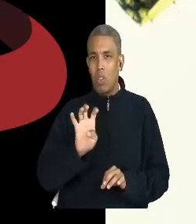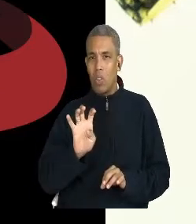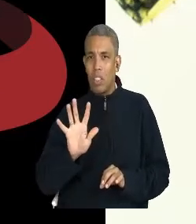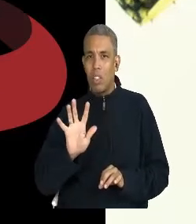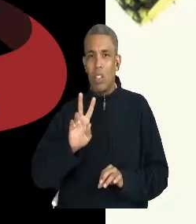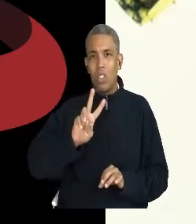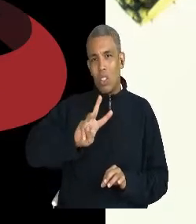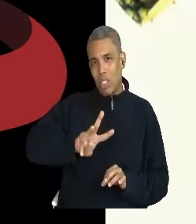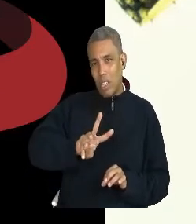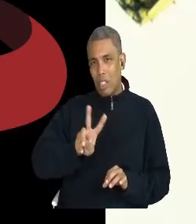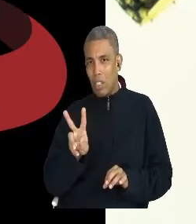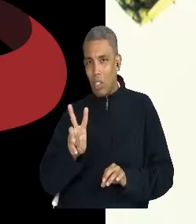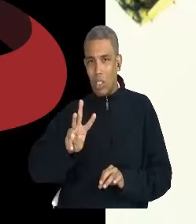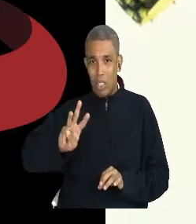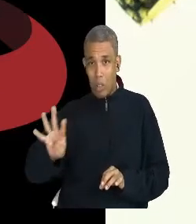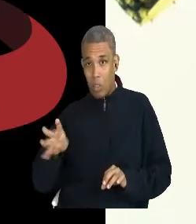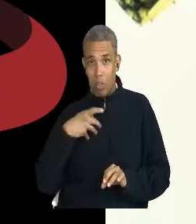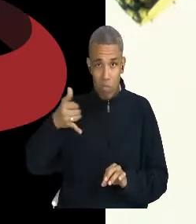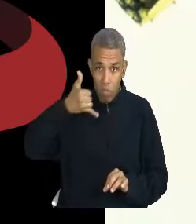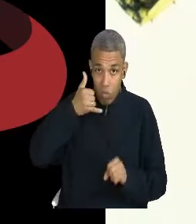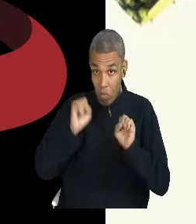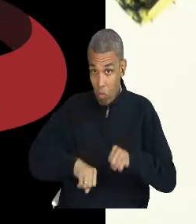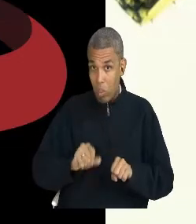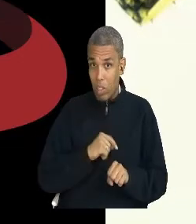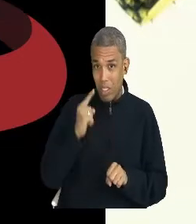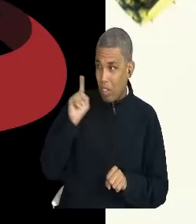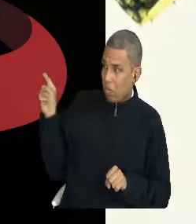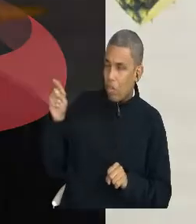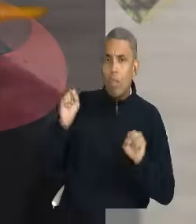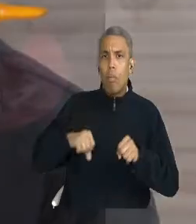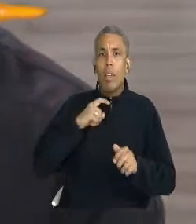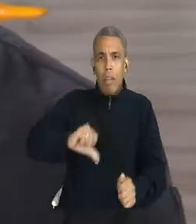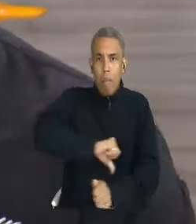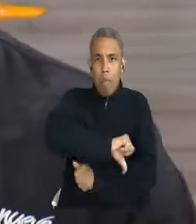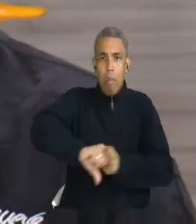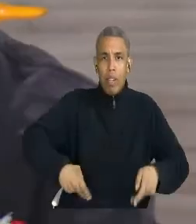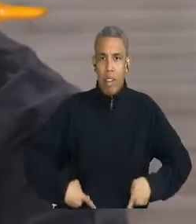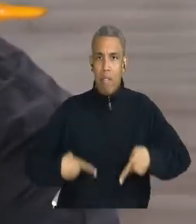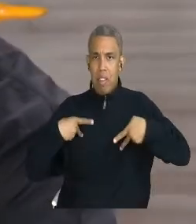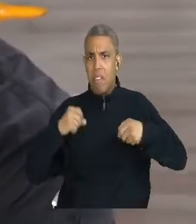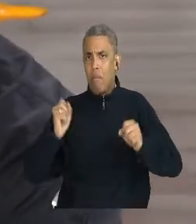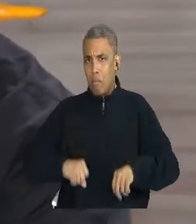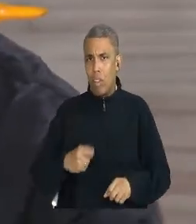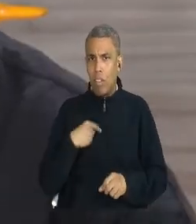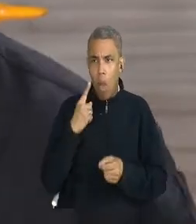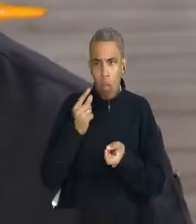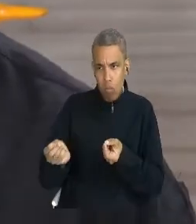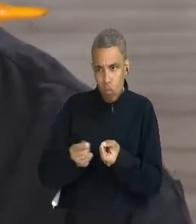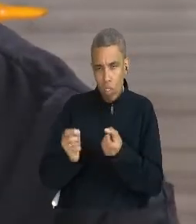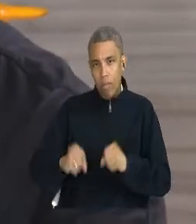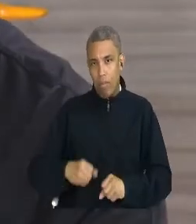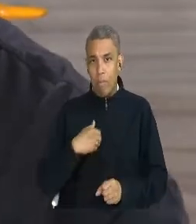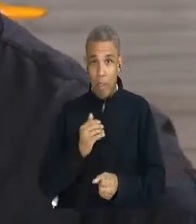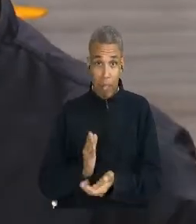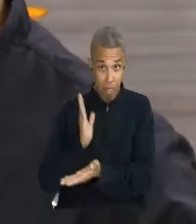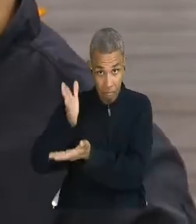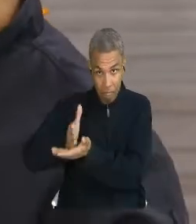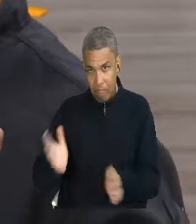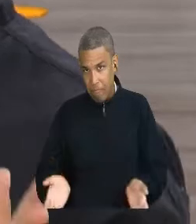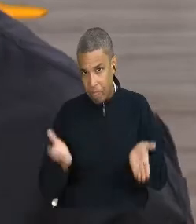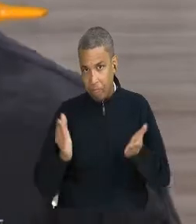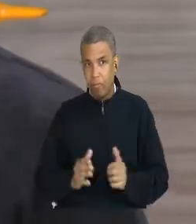310-295-3234. Cordial invitación para que visiten Mr. Prada. Sí, Roche, entonces Mr. Prada totalmente grata